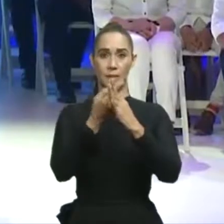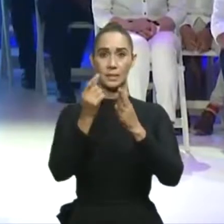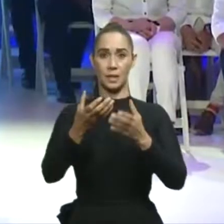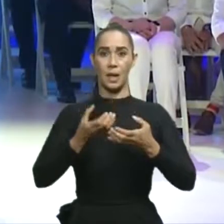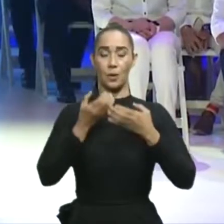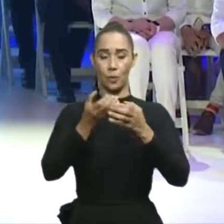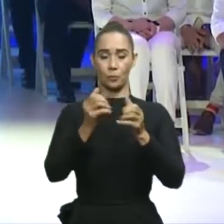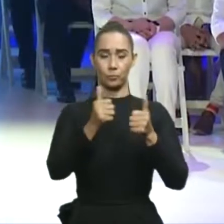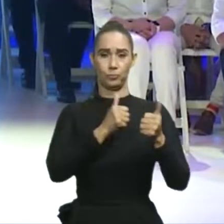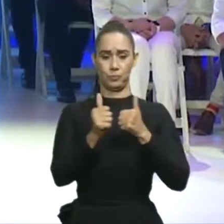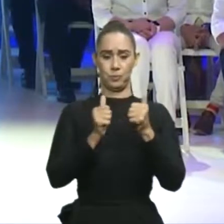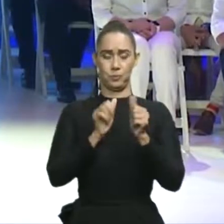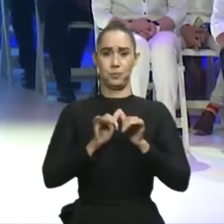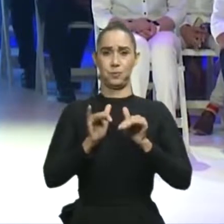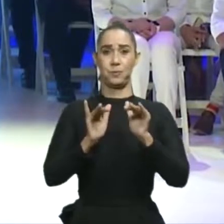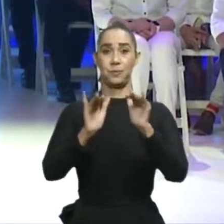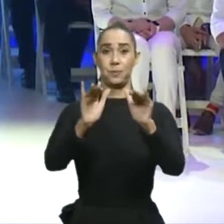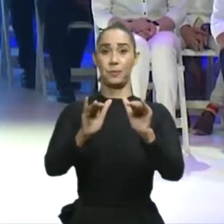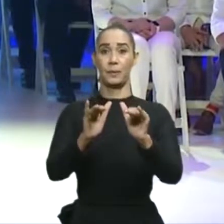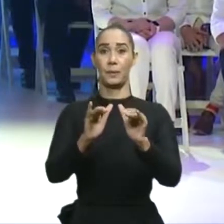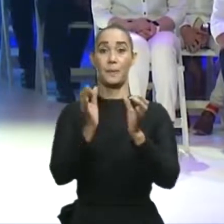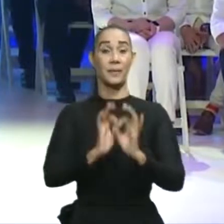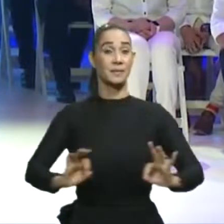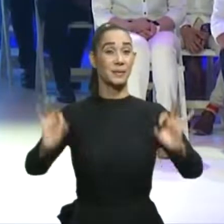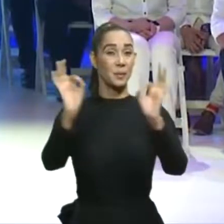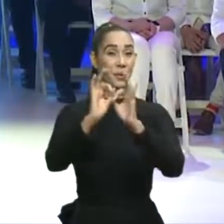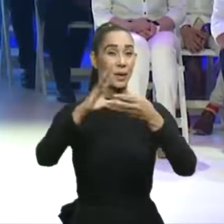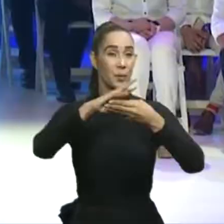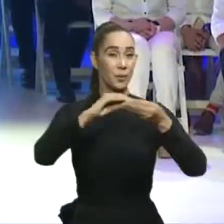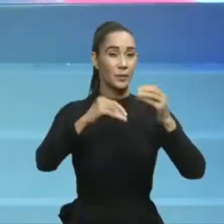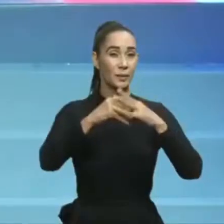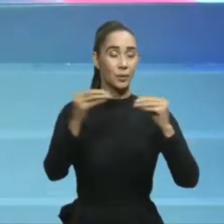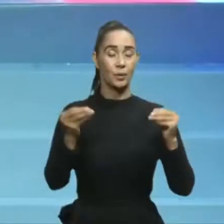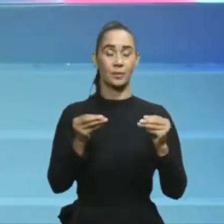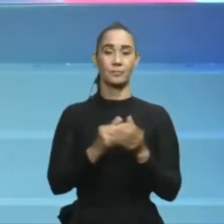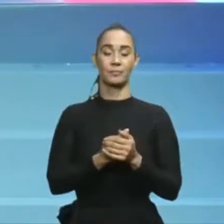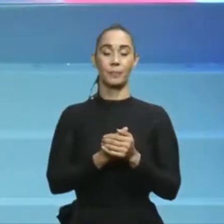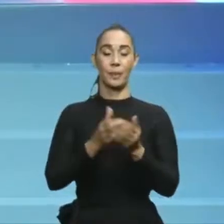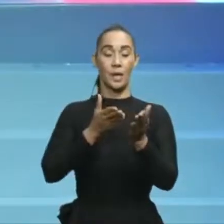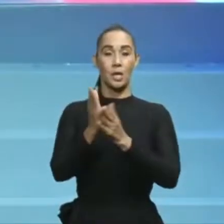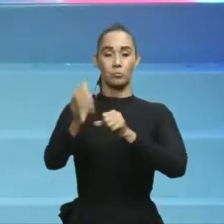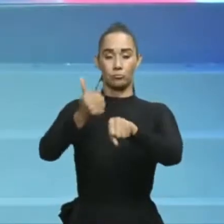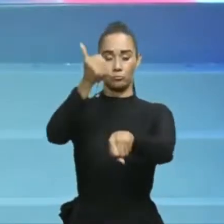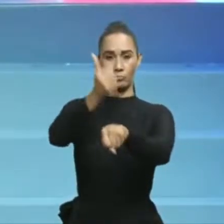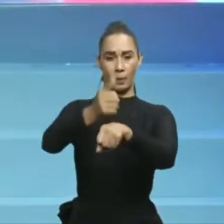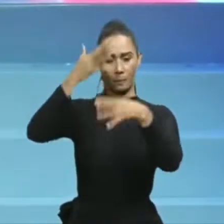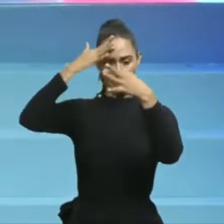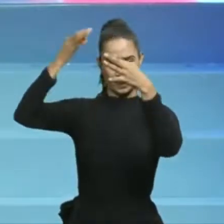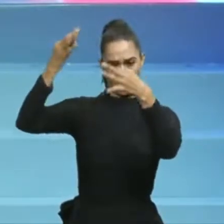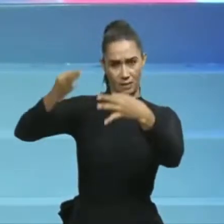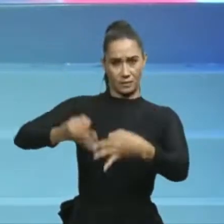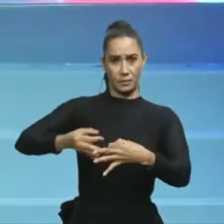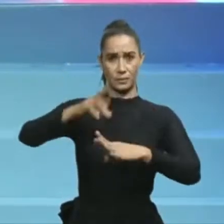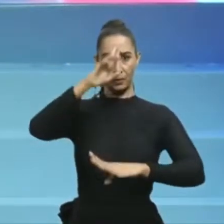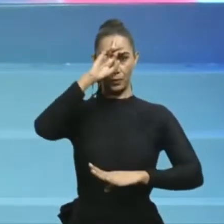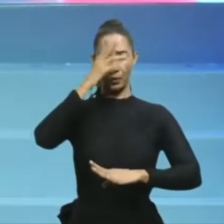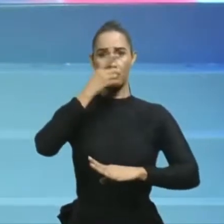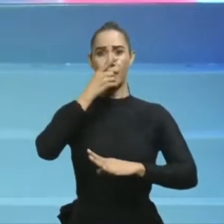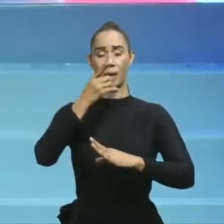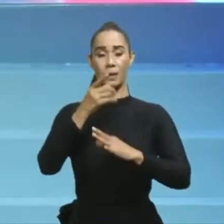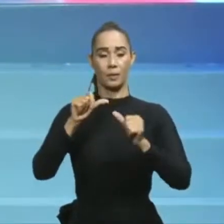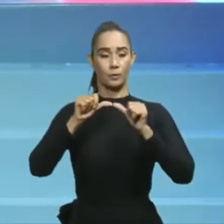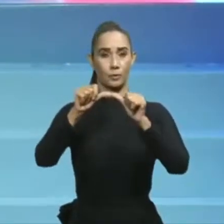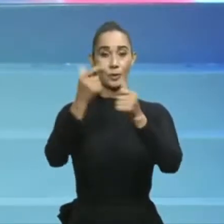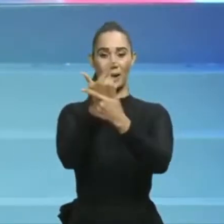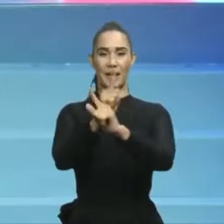gesta revolucionaria más importante de nuestra historia a través de la cual reafirmaron la determinación del pueblo dominicano de mantenerse